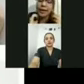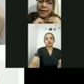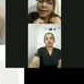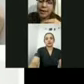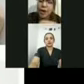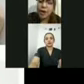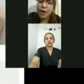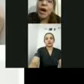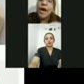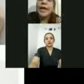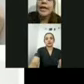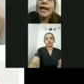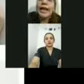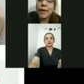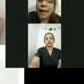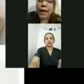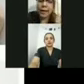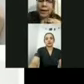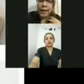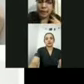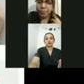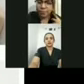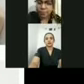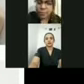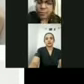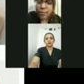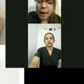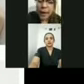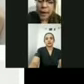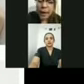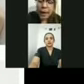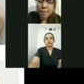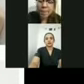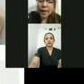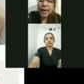en el que esté el niño y el nivel en el que lee.